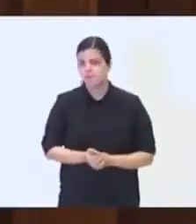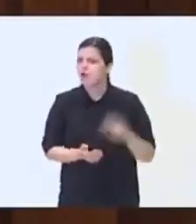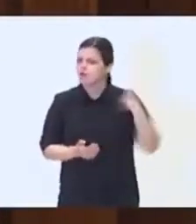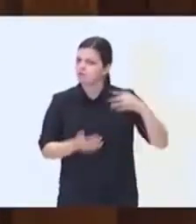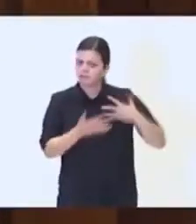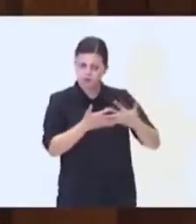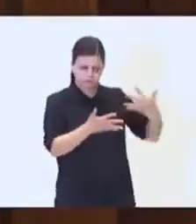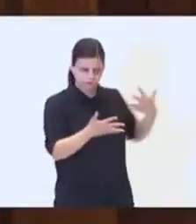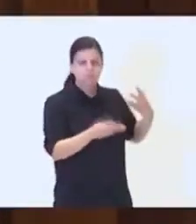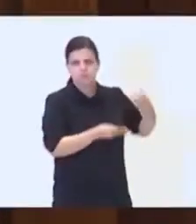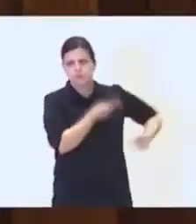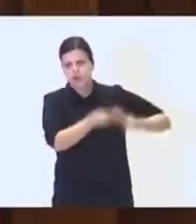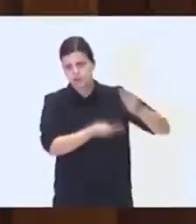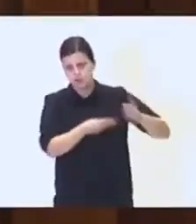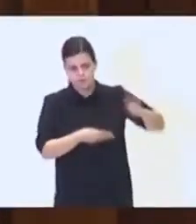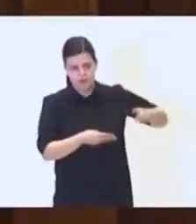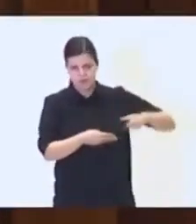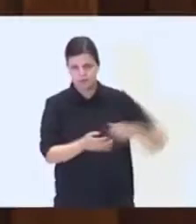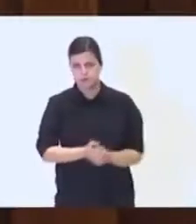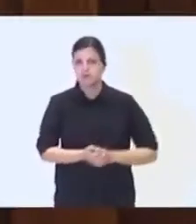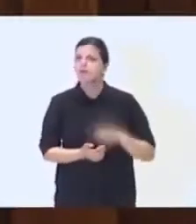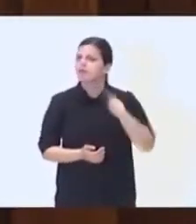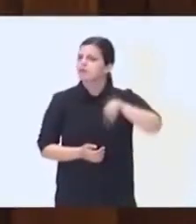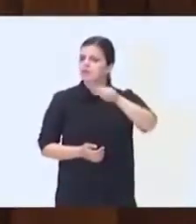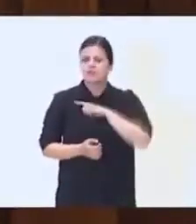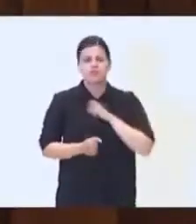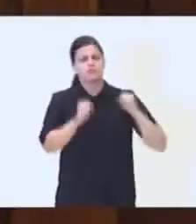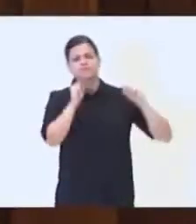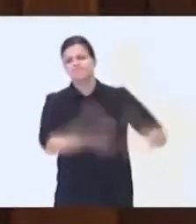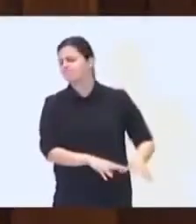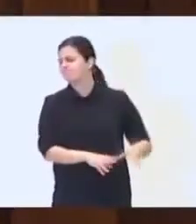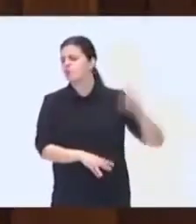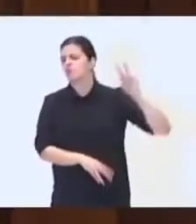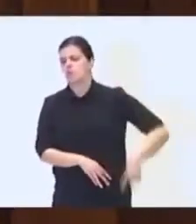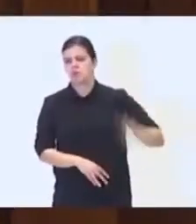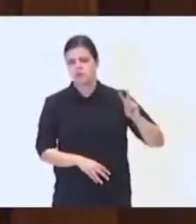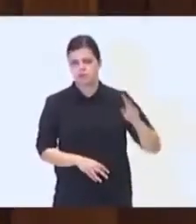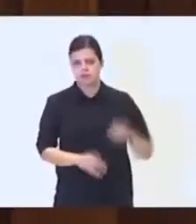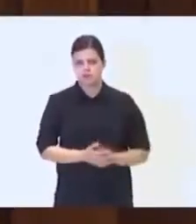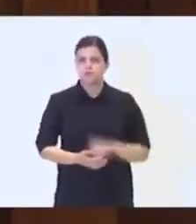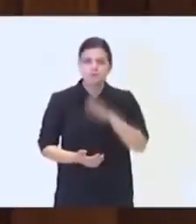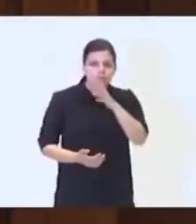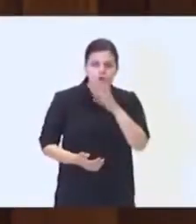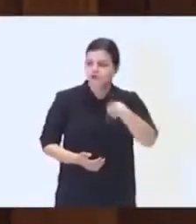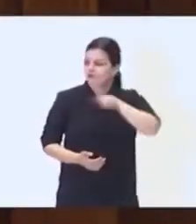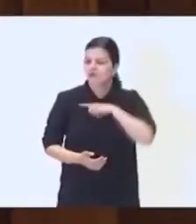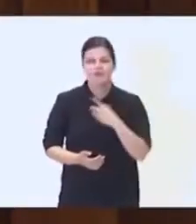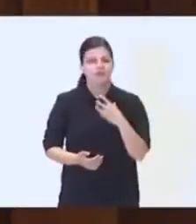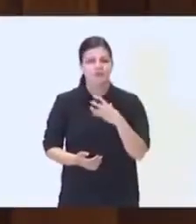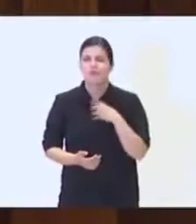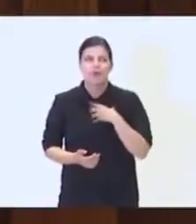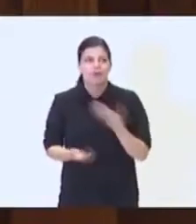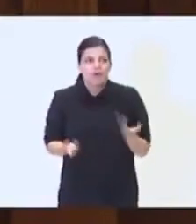hemos compartido en estos meses. No vamos a claudicar jamás, porque no nos podemos permitir,